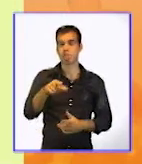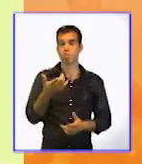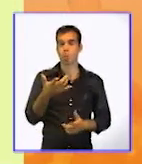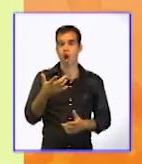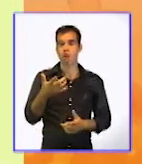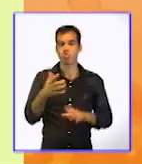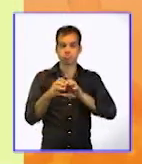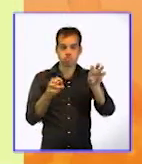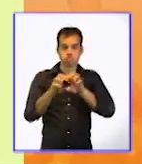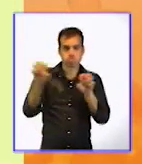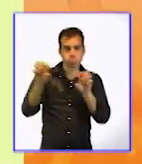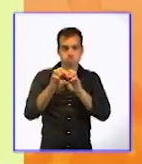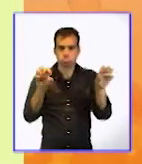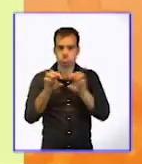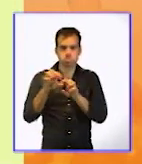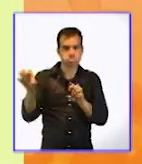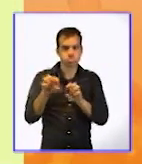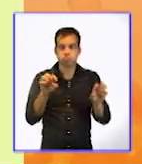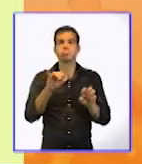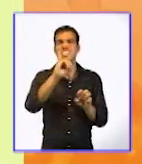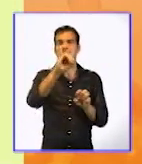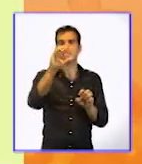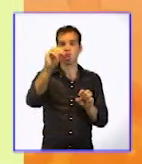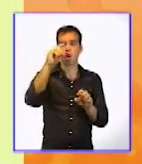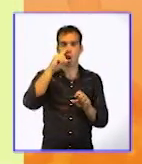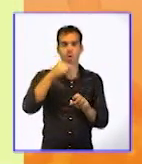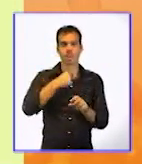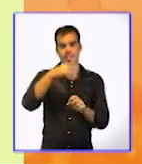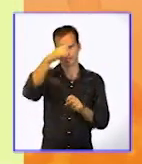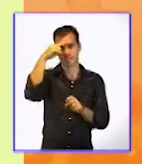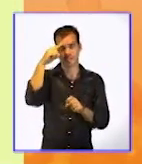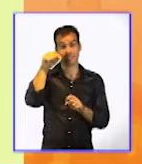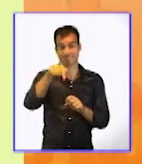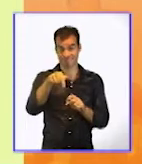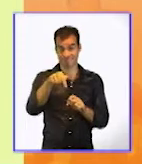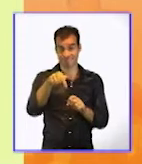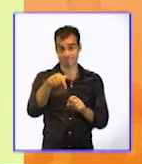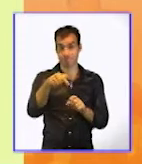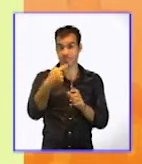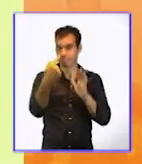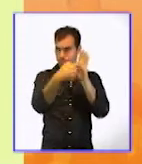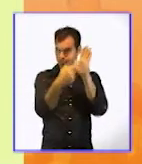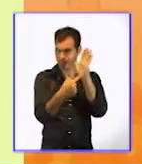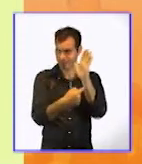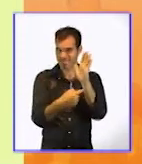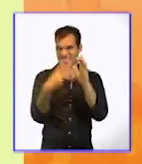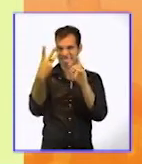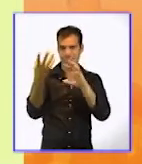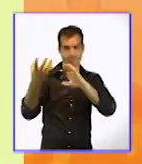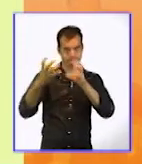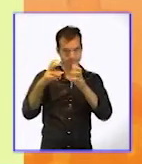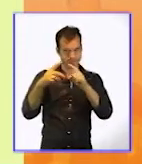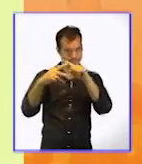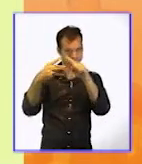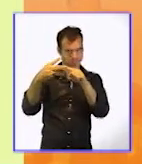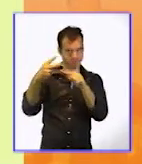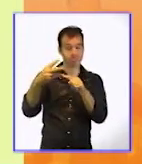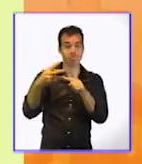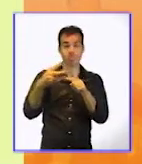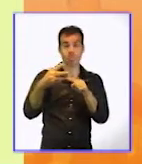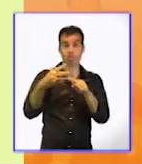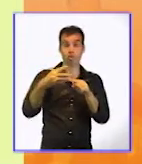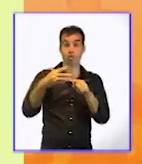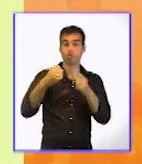encuentran disociados en iones en cierta medida. Para ello, se clasifican en tres tipos, es